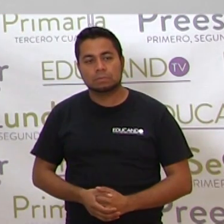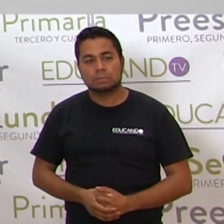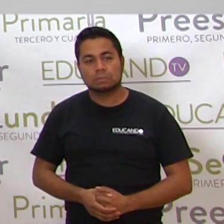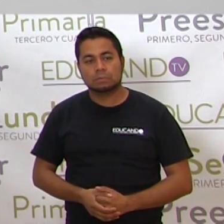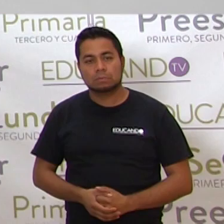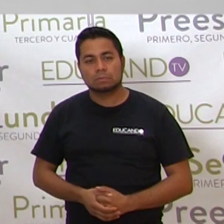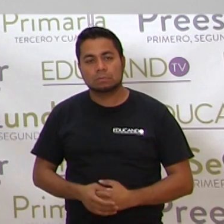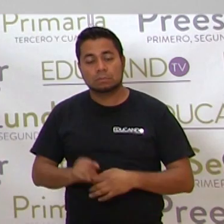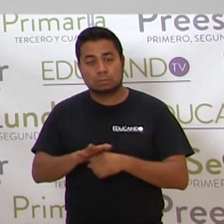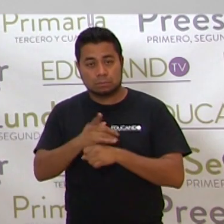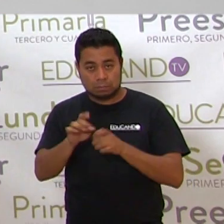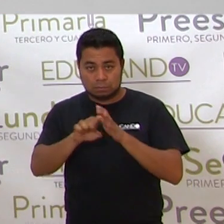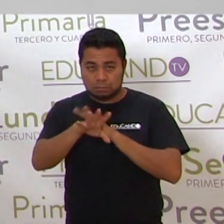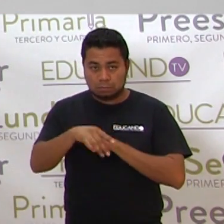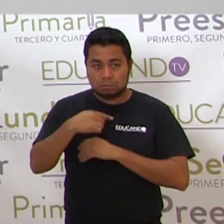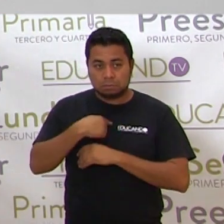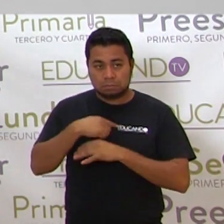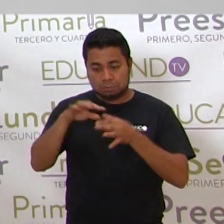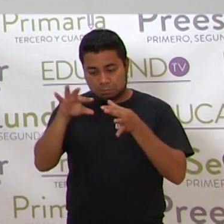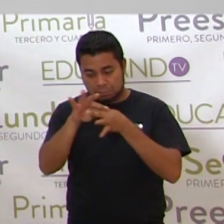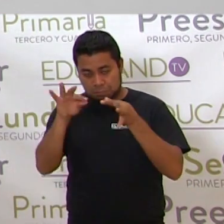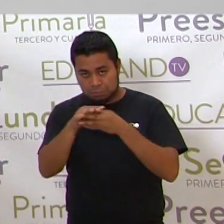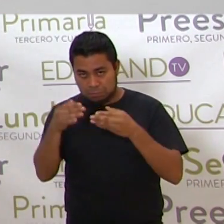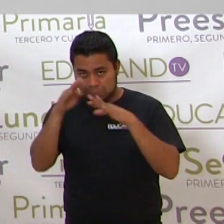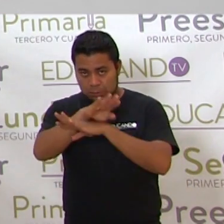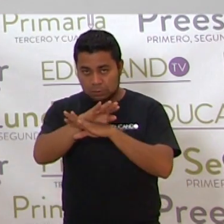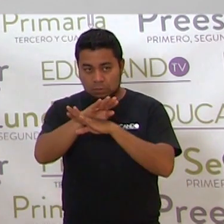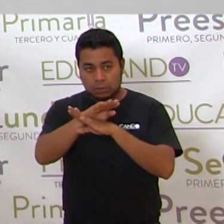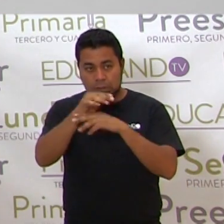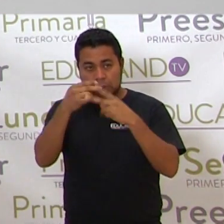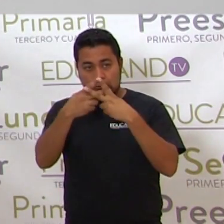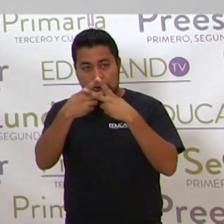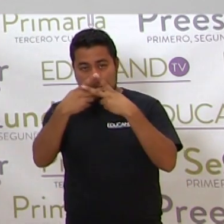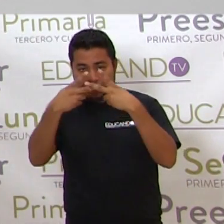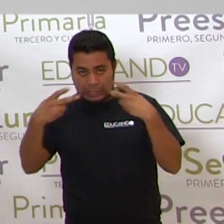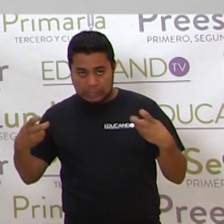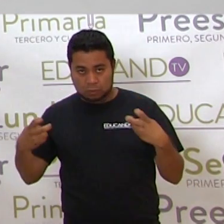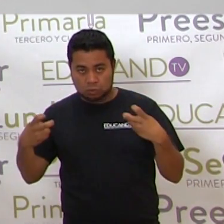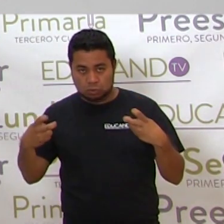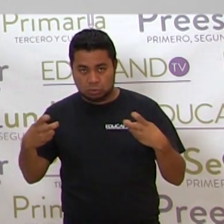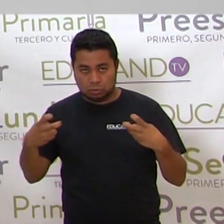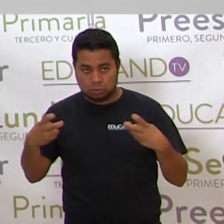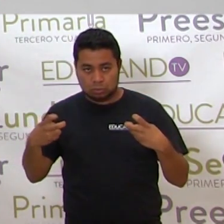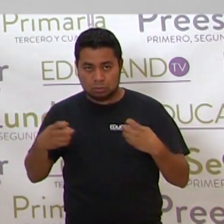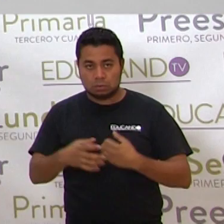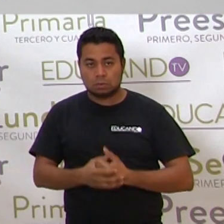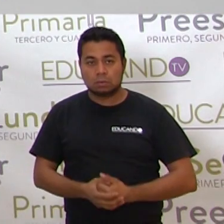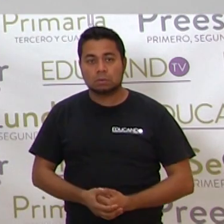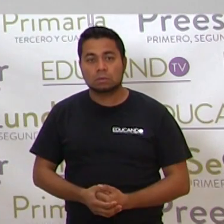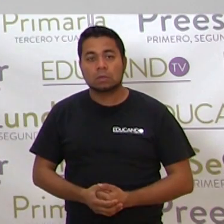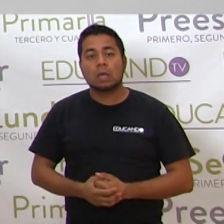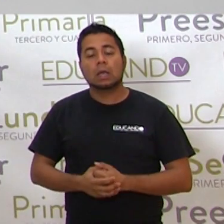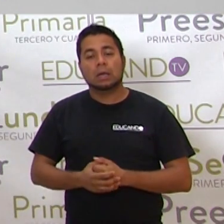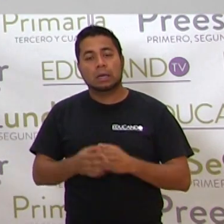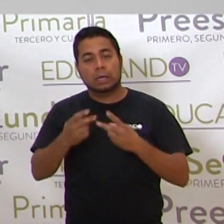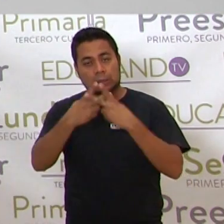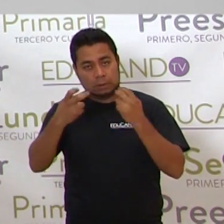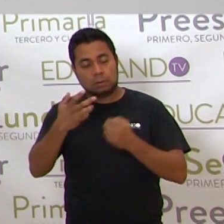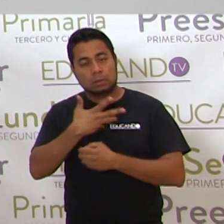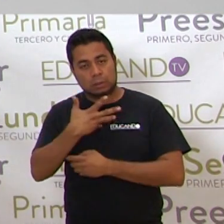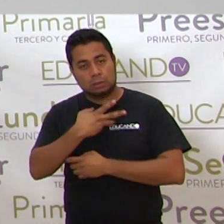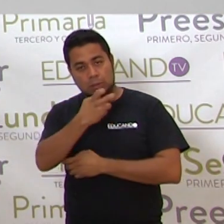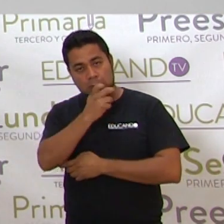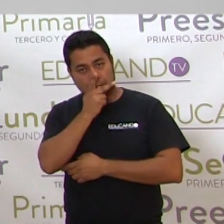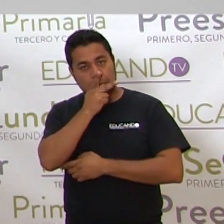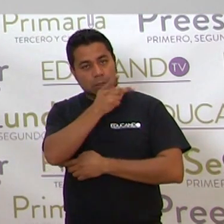cuando hablamos de lo que son los adjetivos, ¿bien? Los adjetivos, esta casita que tenemos, esta palabra